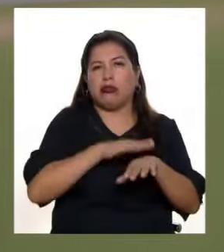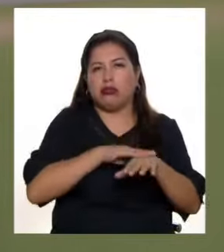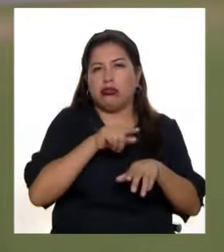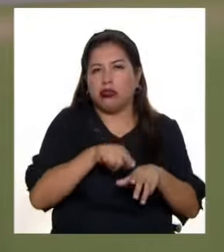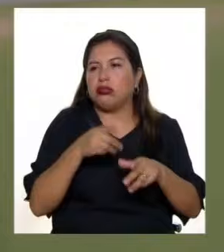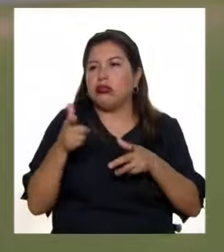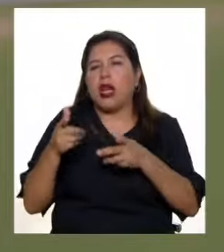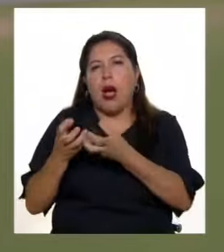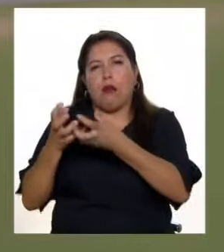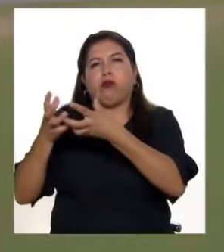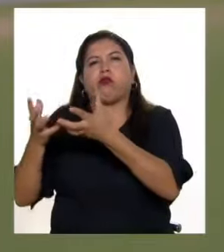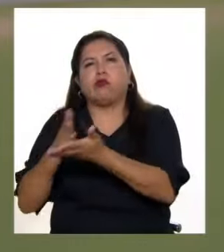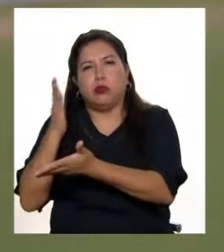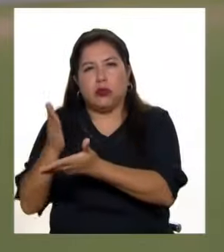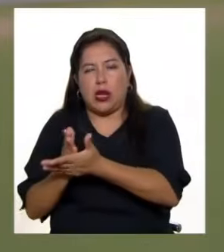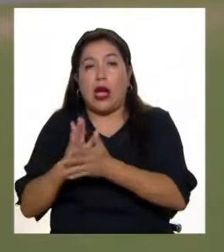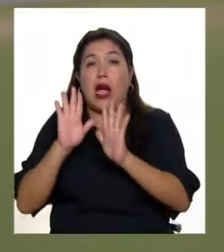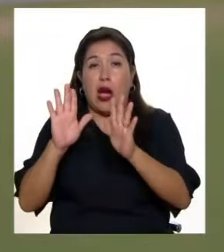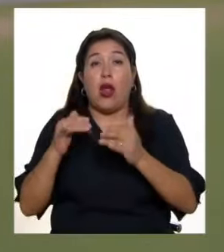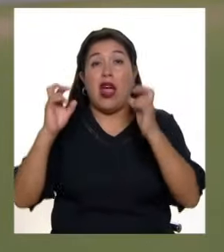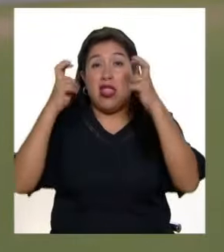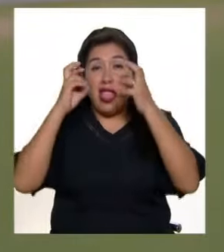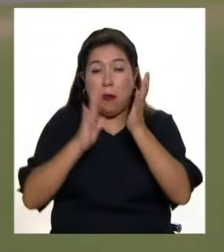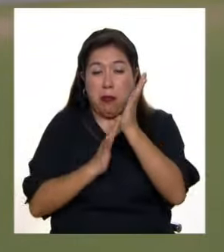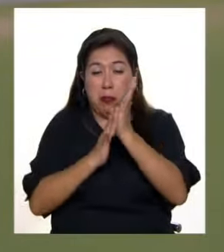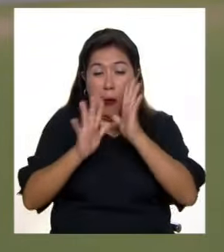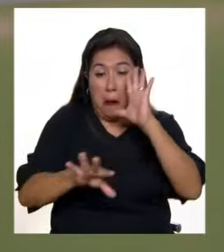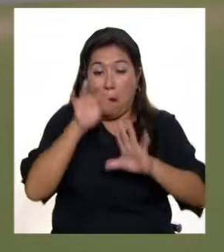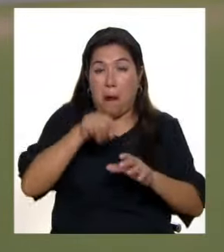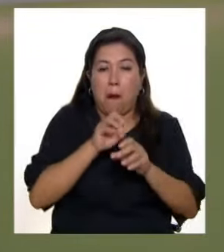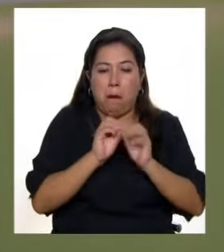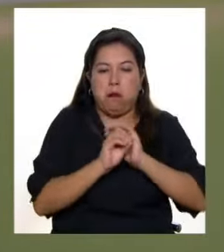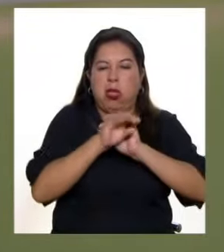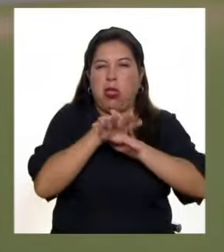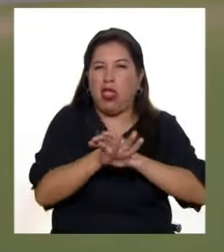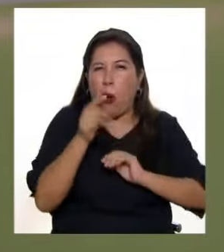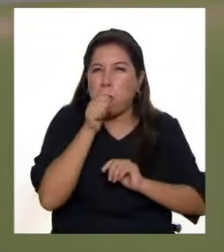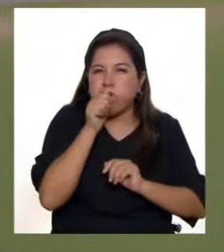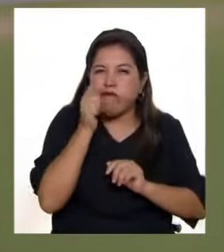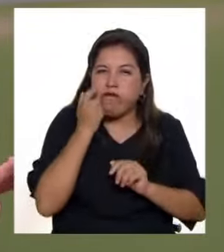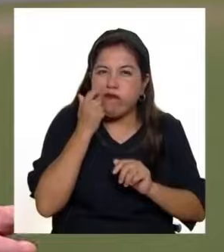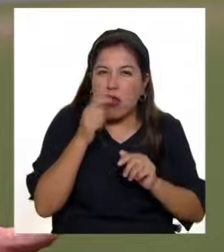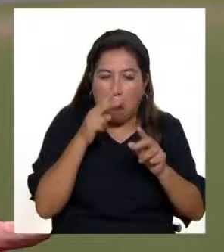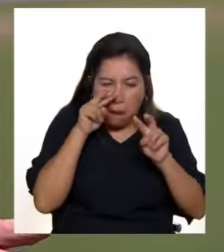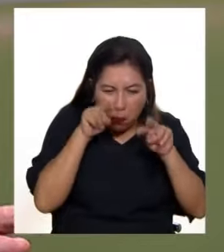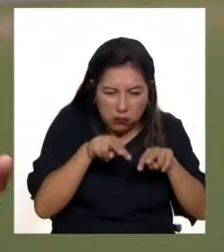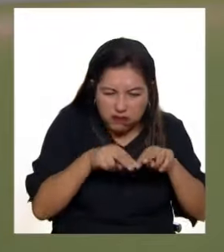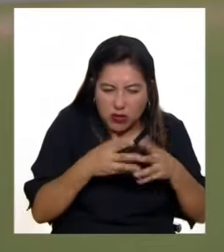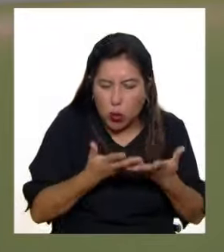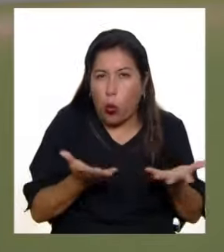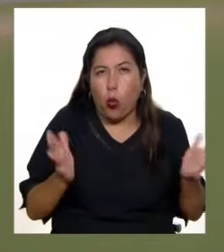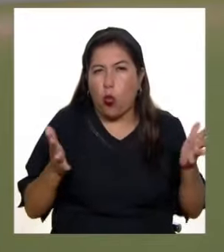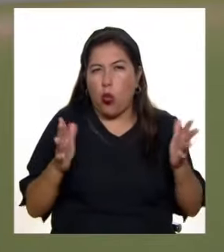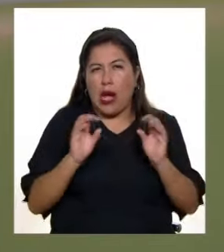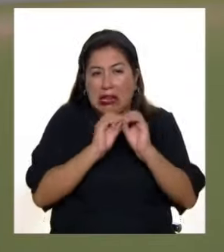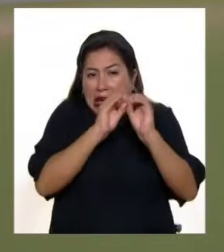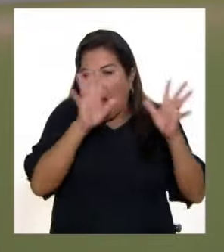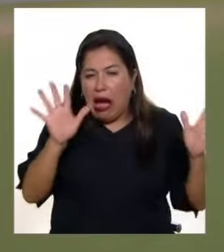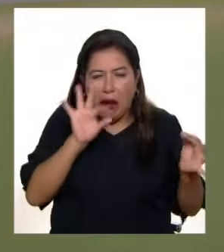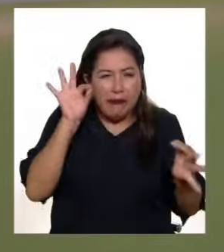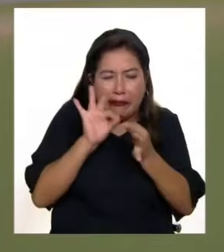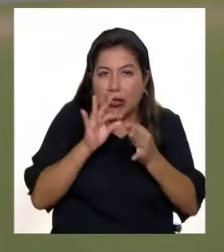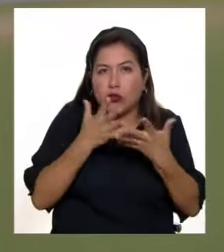encontrar una bacteria en el semen no es nada sencillo. A veces el paciente puede tener una manifestación muy florida de prostatitis, le tomamos un examen